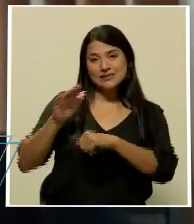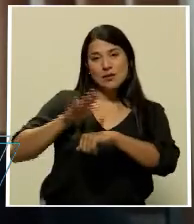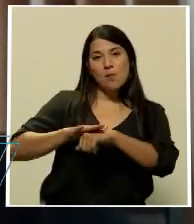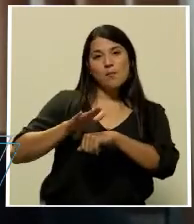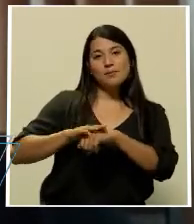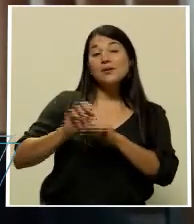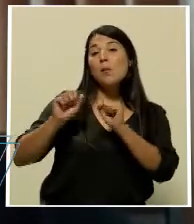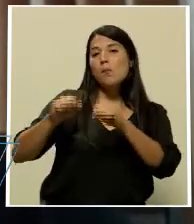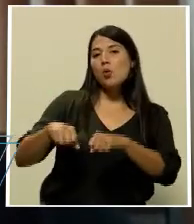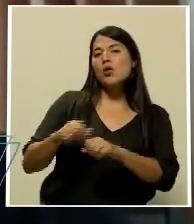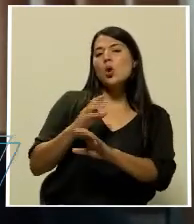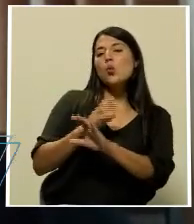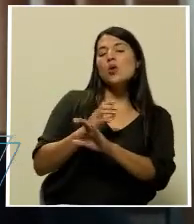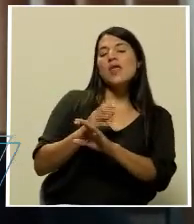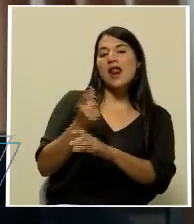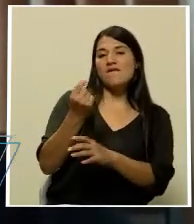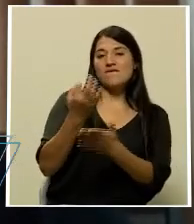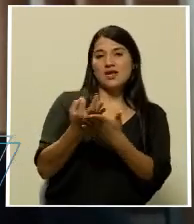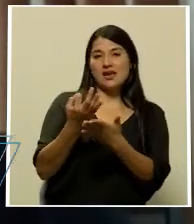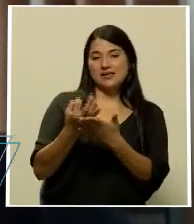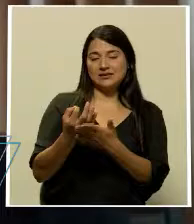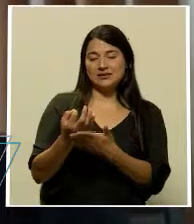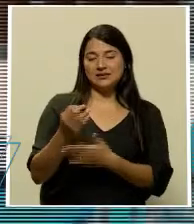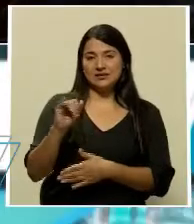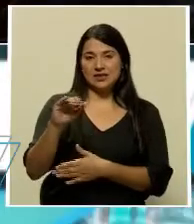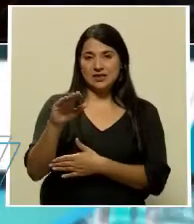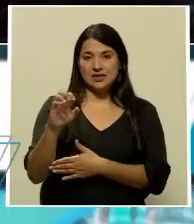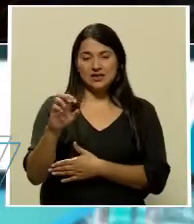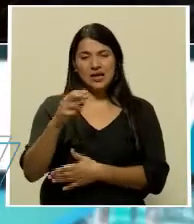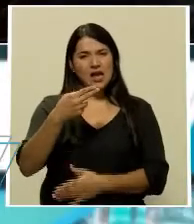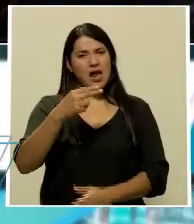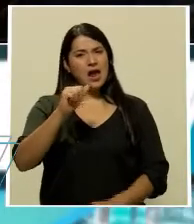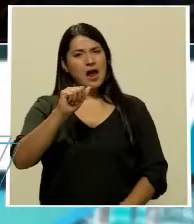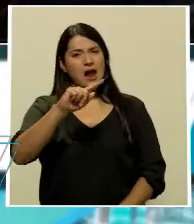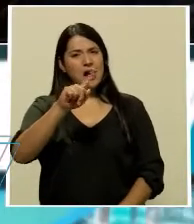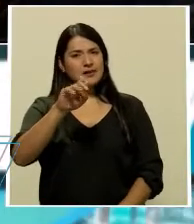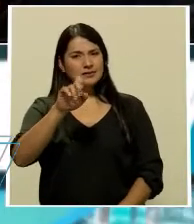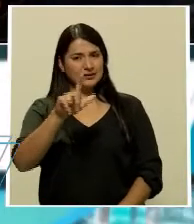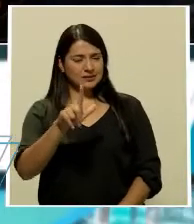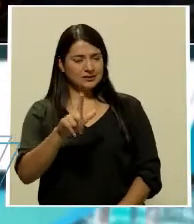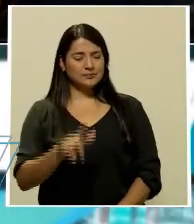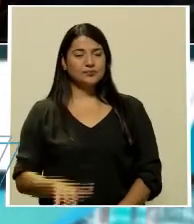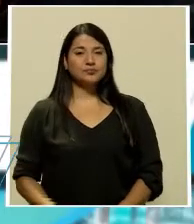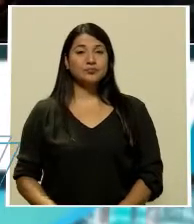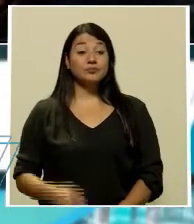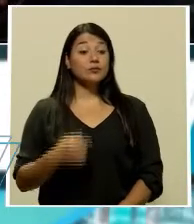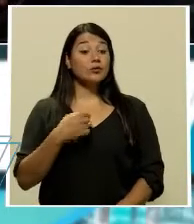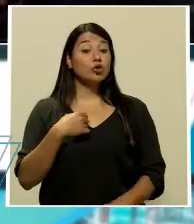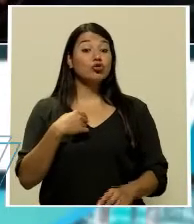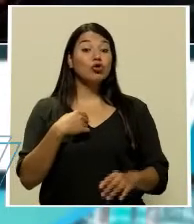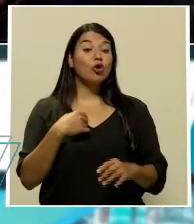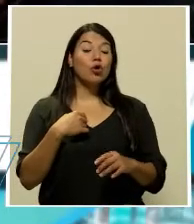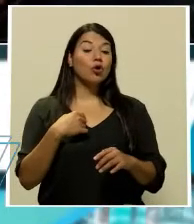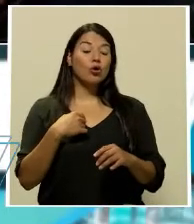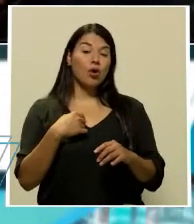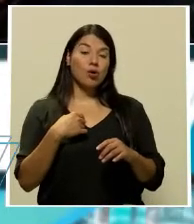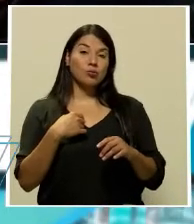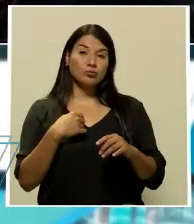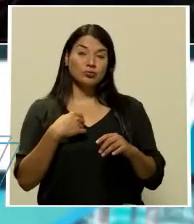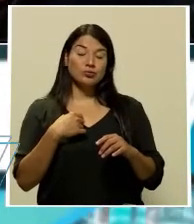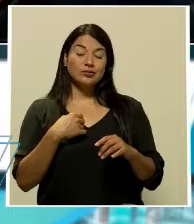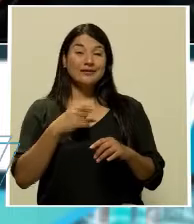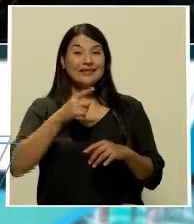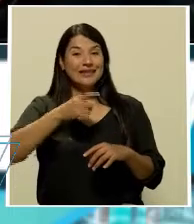su sostenibilidad financiera a lo largo del tiempo. Doña Keisel, no puedo dejar de darle